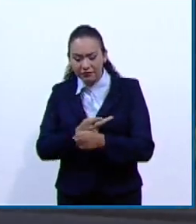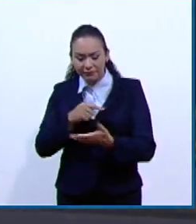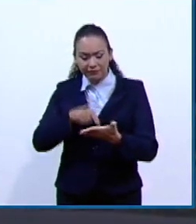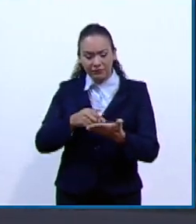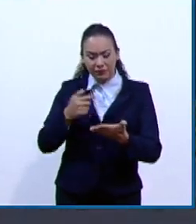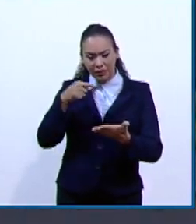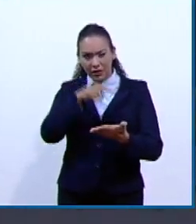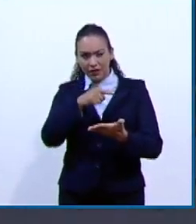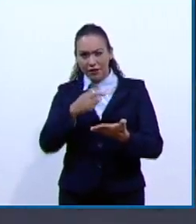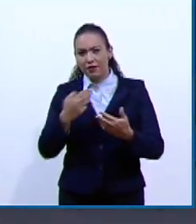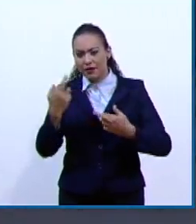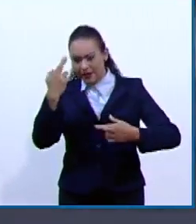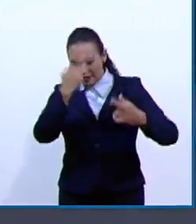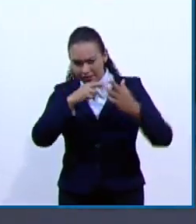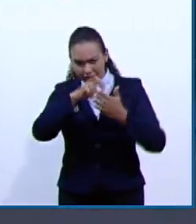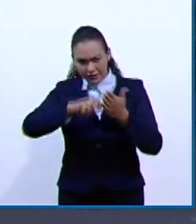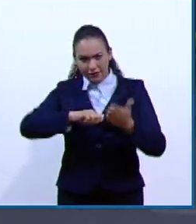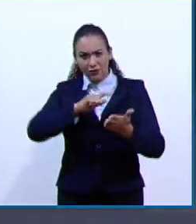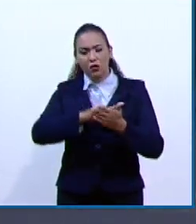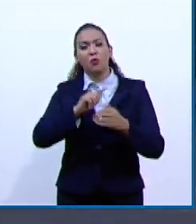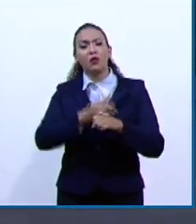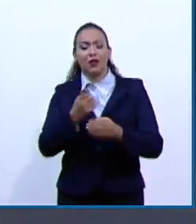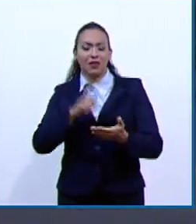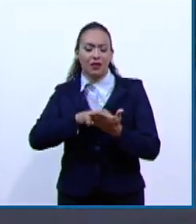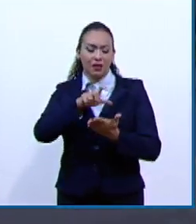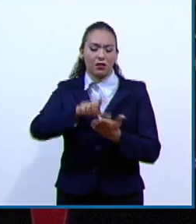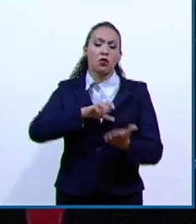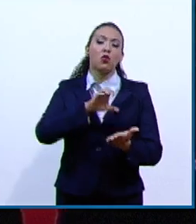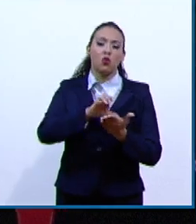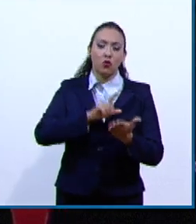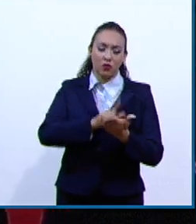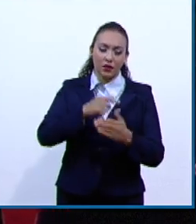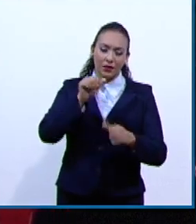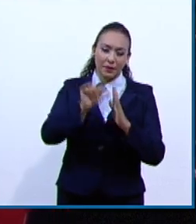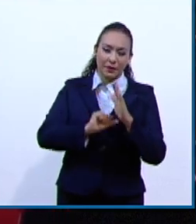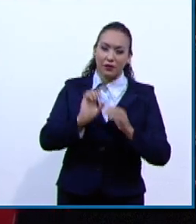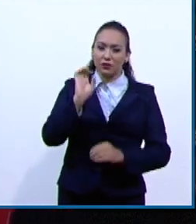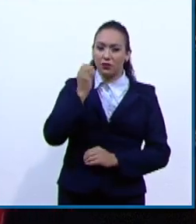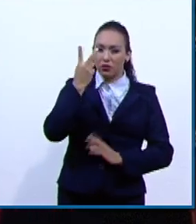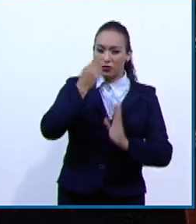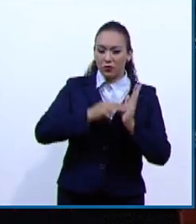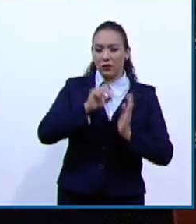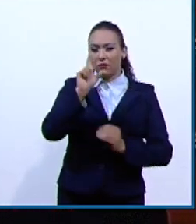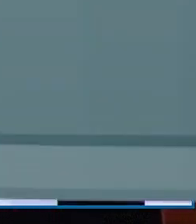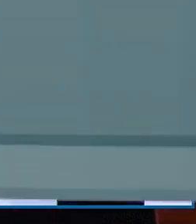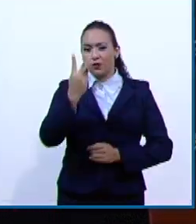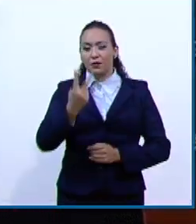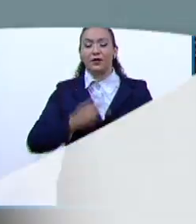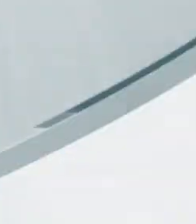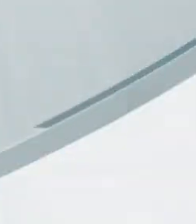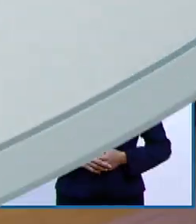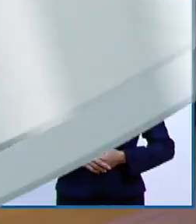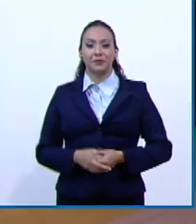sin efectos debido a la reforma a la Constitución local de octubre de 2022.